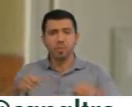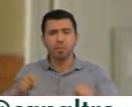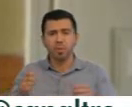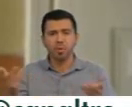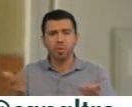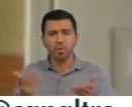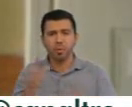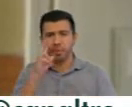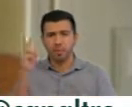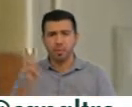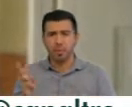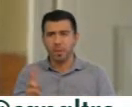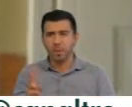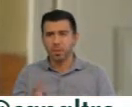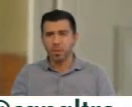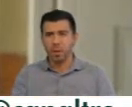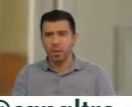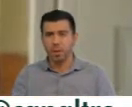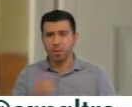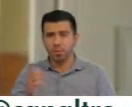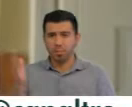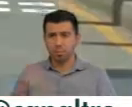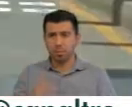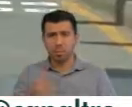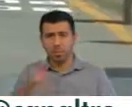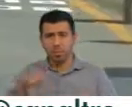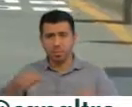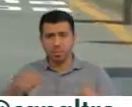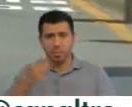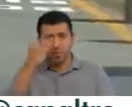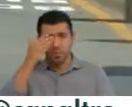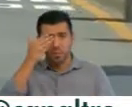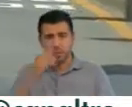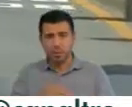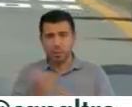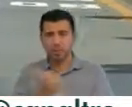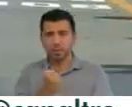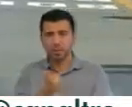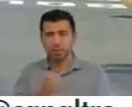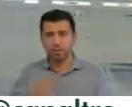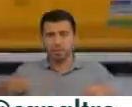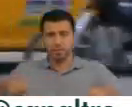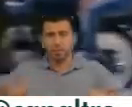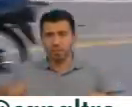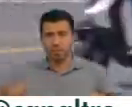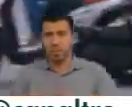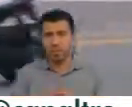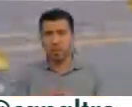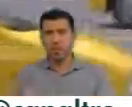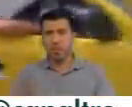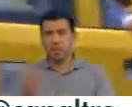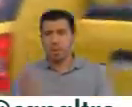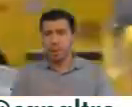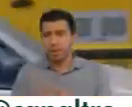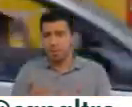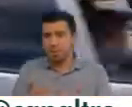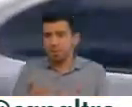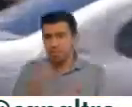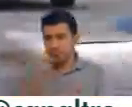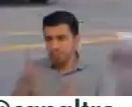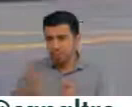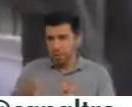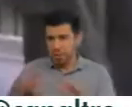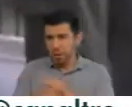autoridades no la ven si ya tienen como unos dos meses de estar en bucaramanga los taxistas aseguran que al parecer se trata de personas colombianas que